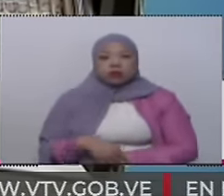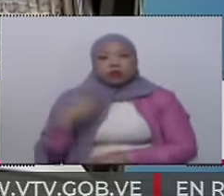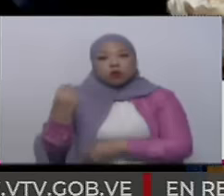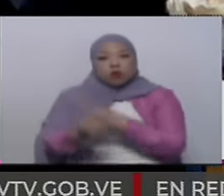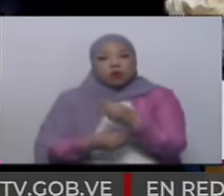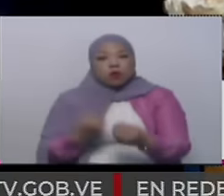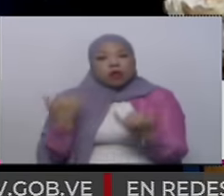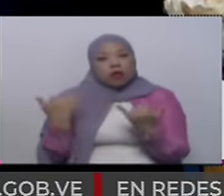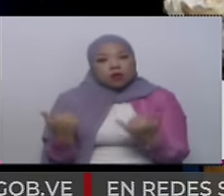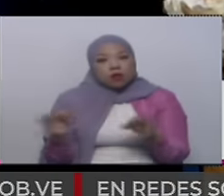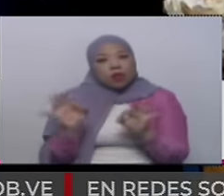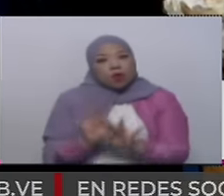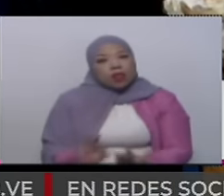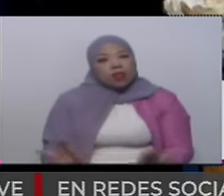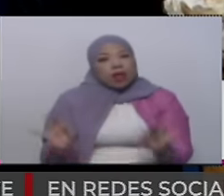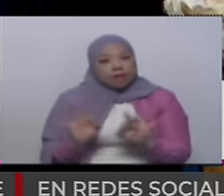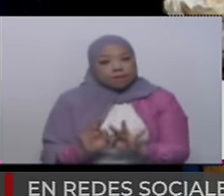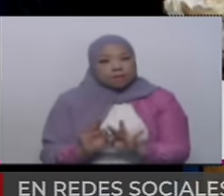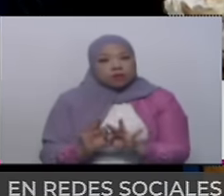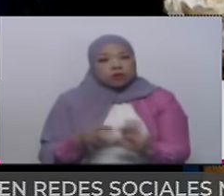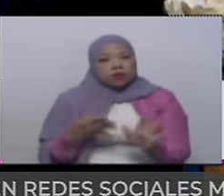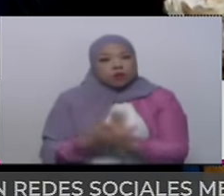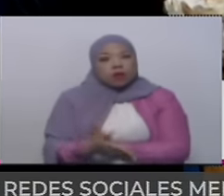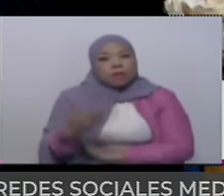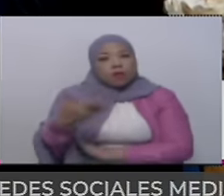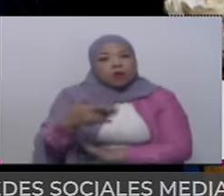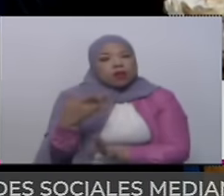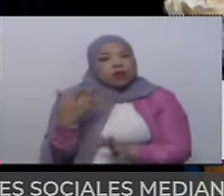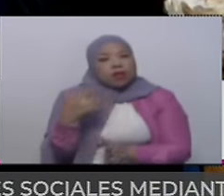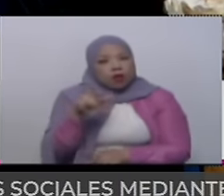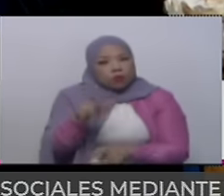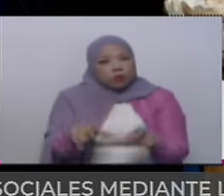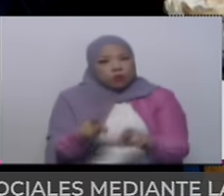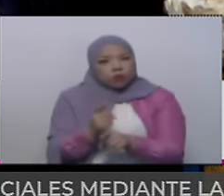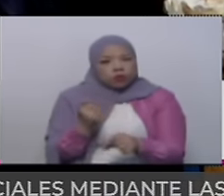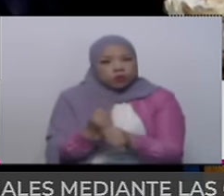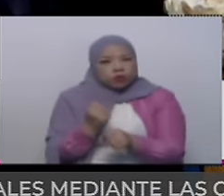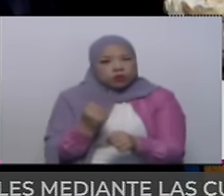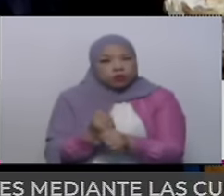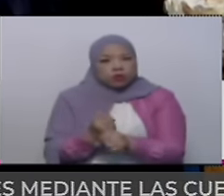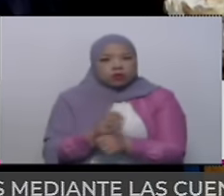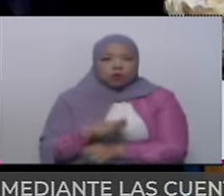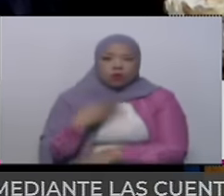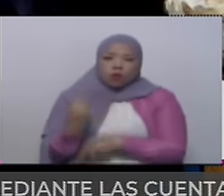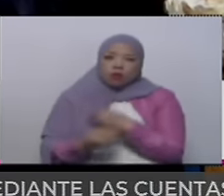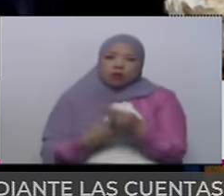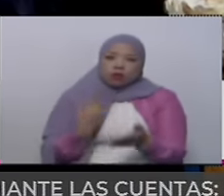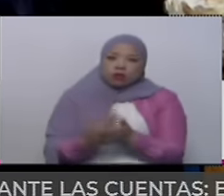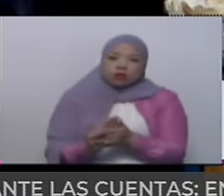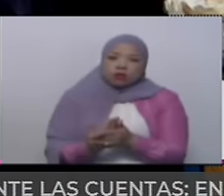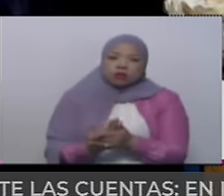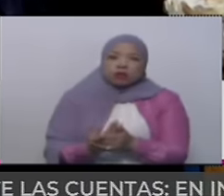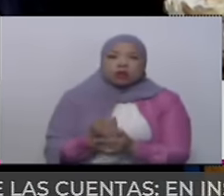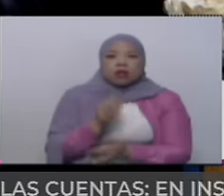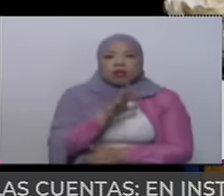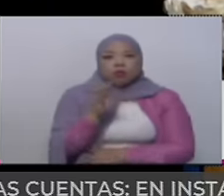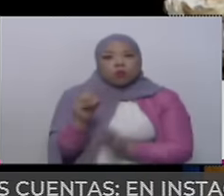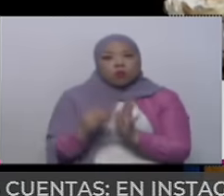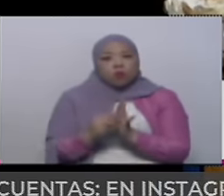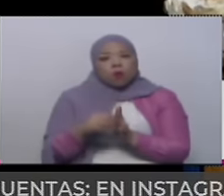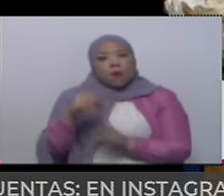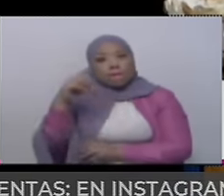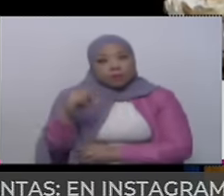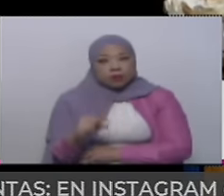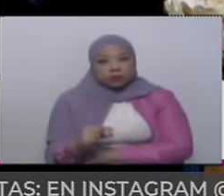detalles, nada más con esos detalles, que son tan significativos, han podido bajar hasta un 50% los